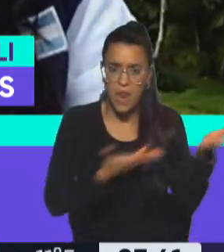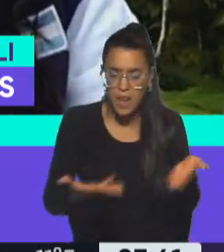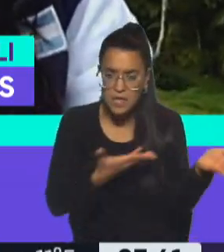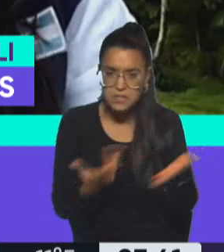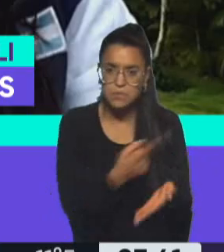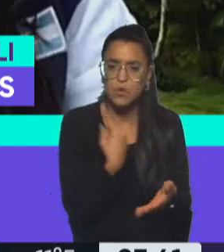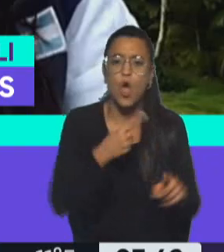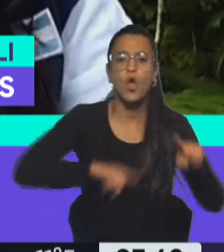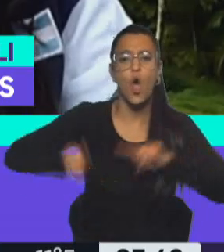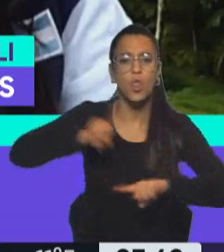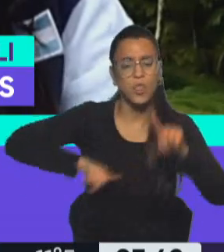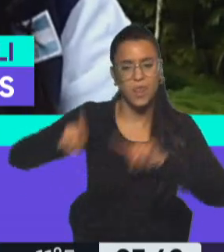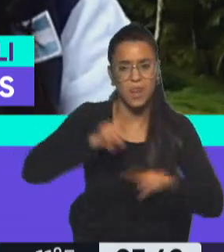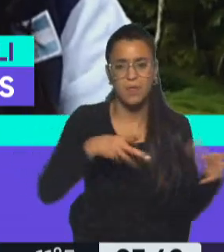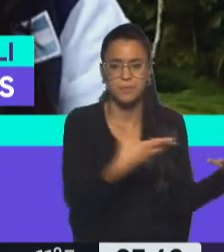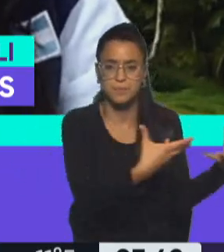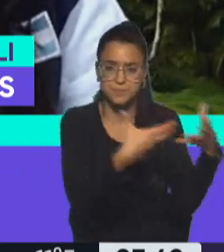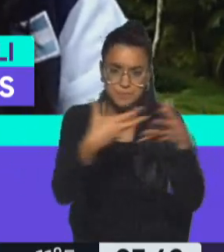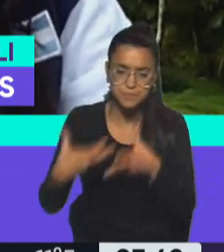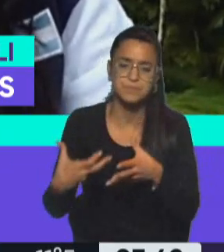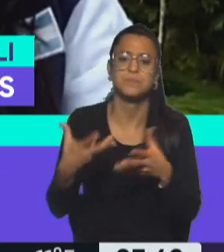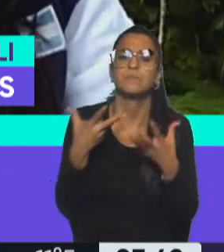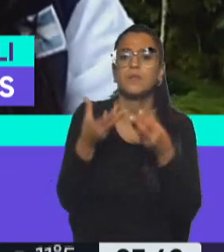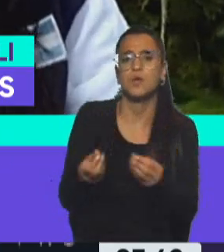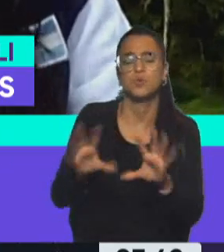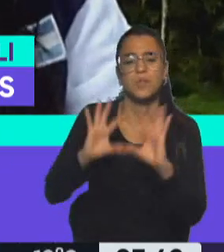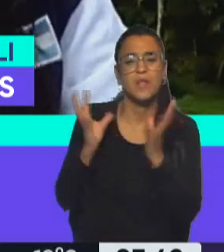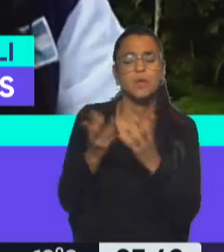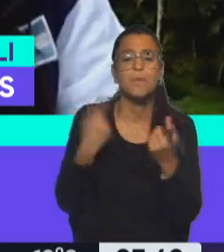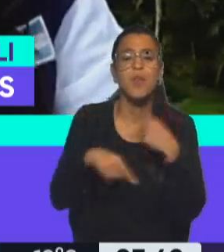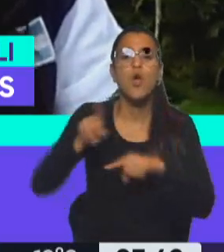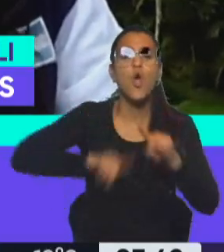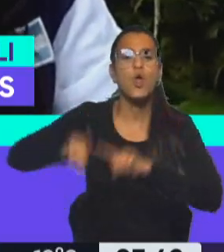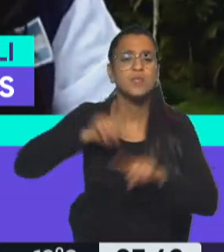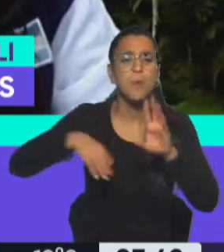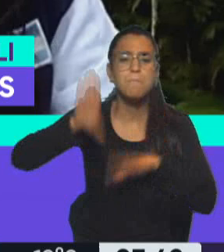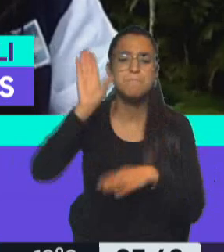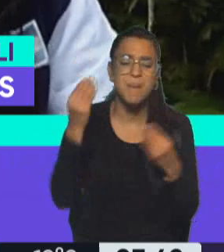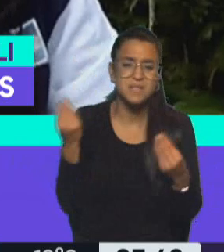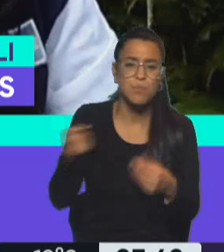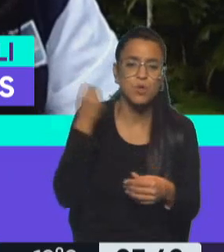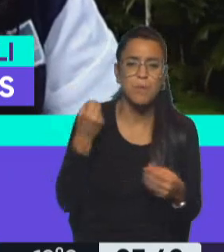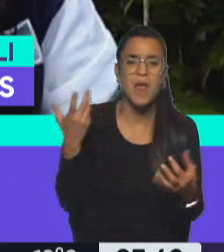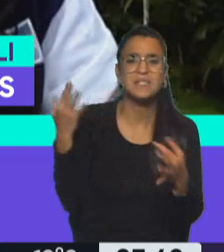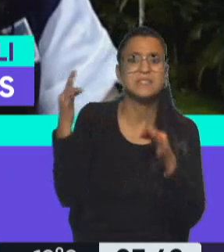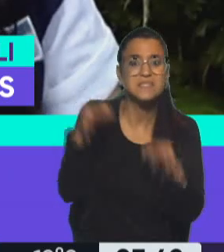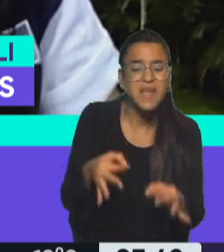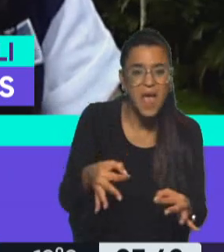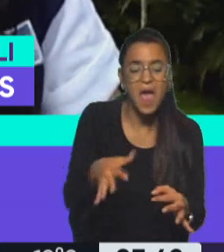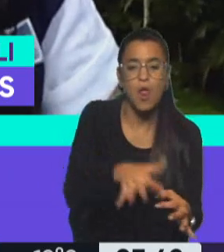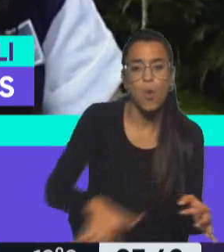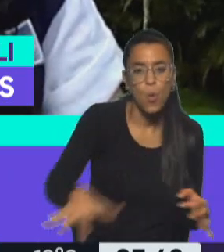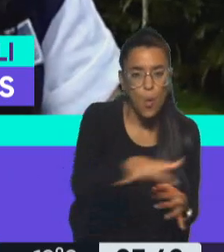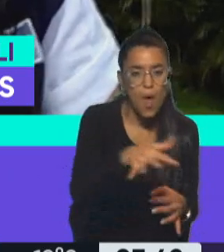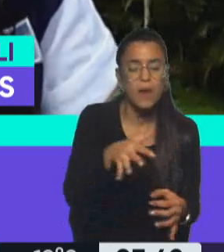estuvieron coordinando la llegada de la respuesta internacional. Pero esa coordinación fue fundamental para llegar a la zona del epicentro, porque